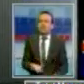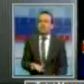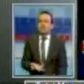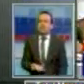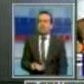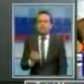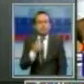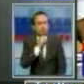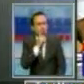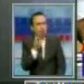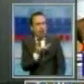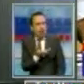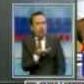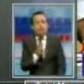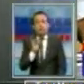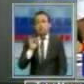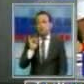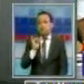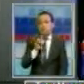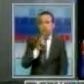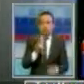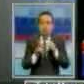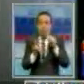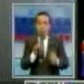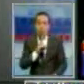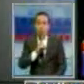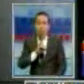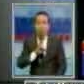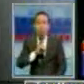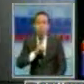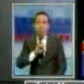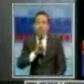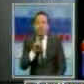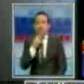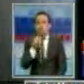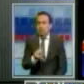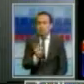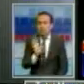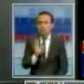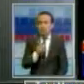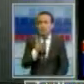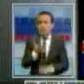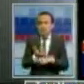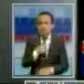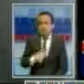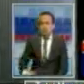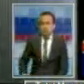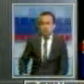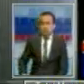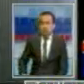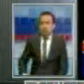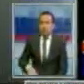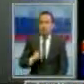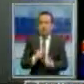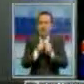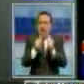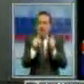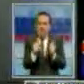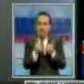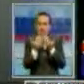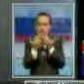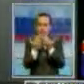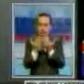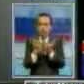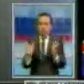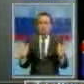Coloma? Bueno, hay dos posiciones que tiene que decir la UDI. Una es que haya una presidencia y una directiva ampliada, en